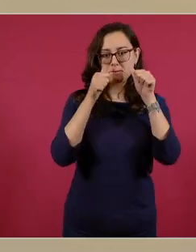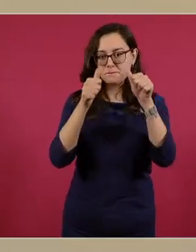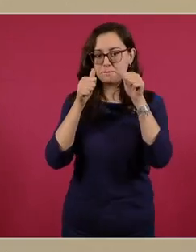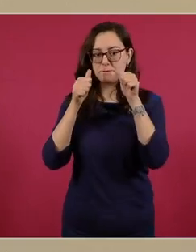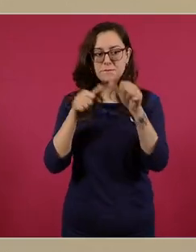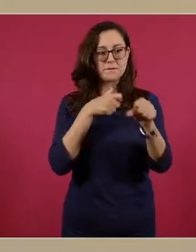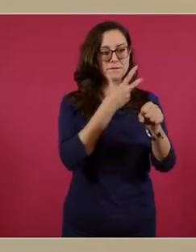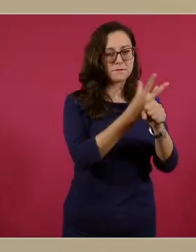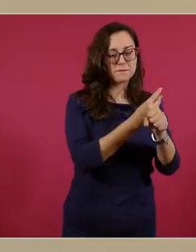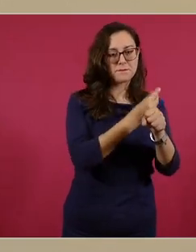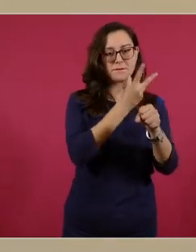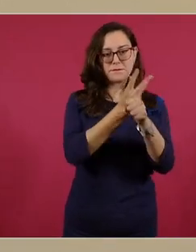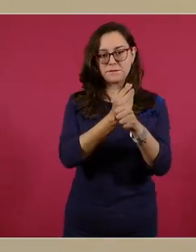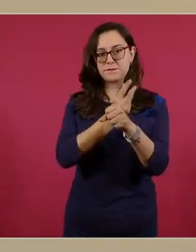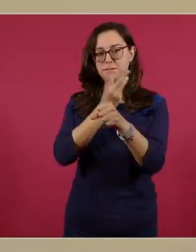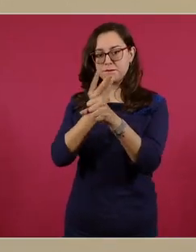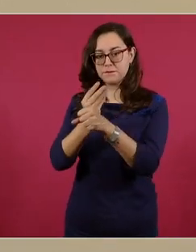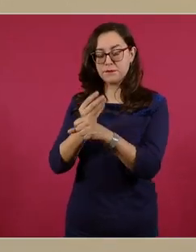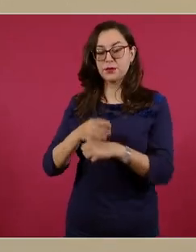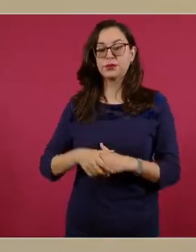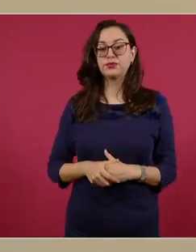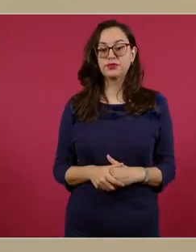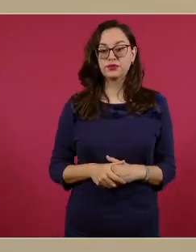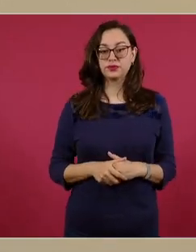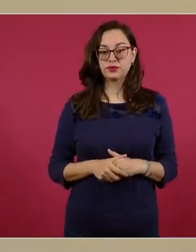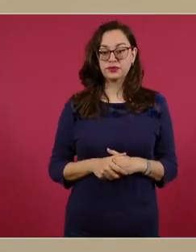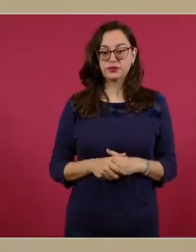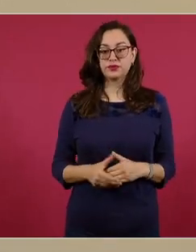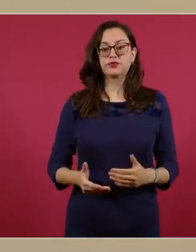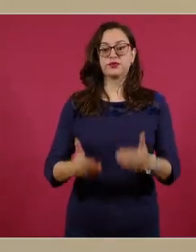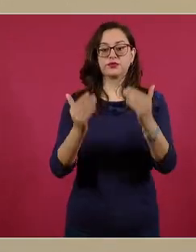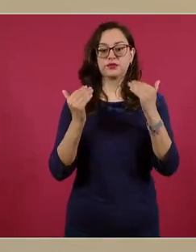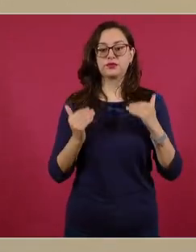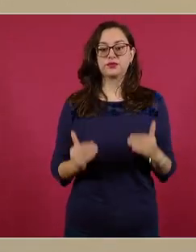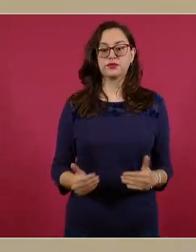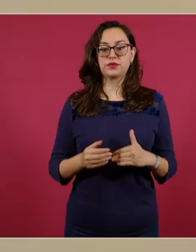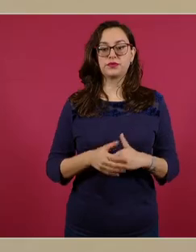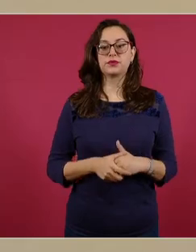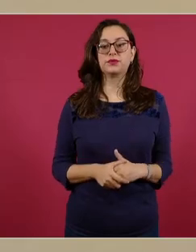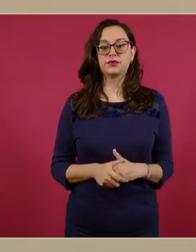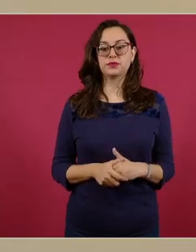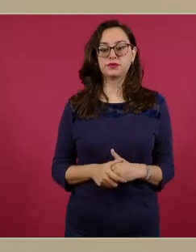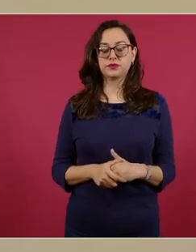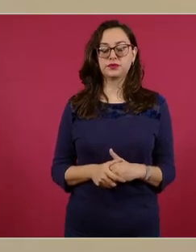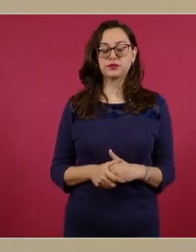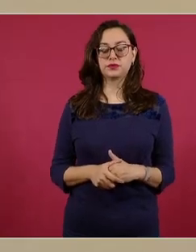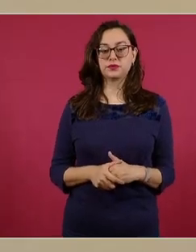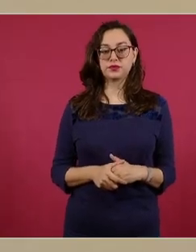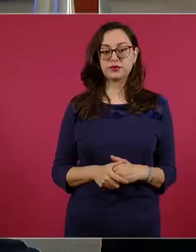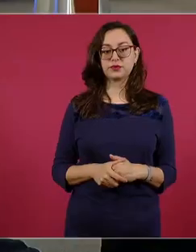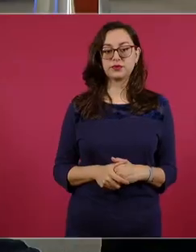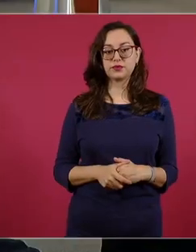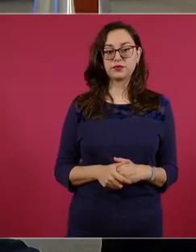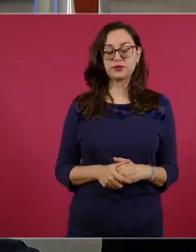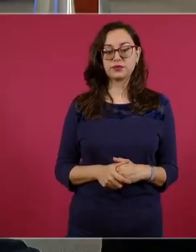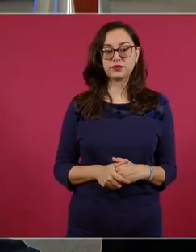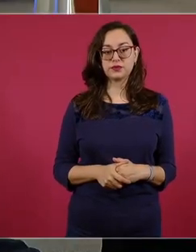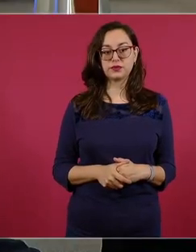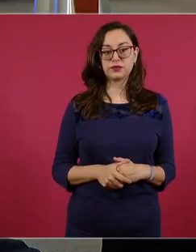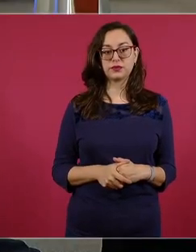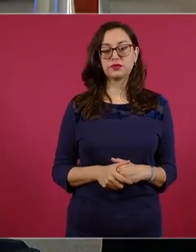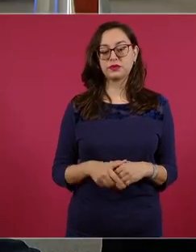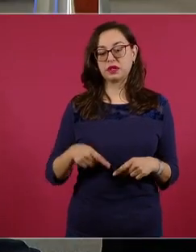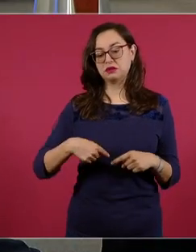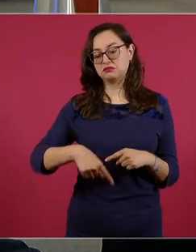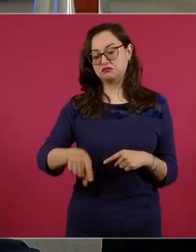atenciones es justamente en Teapa. Adelante, también en la lógica de poder concluir a más